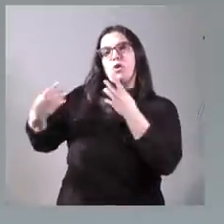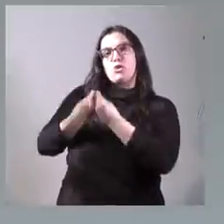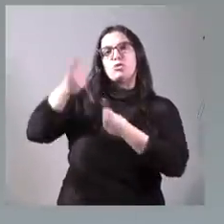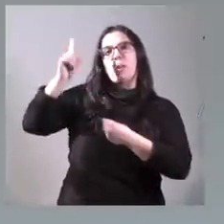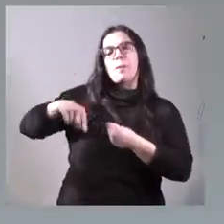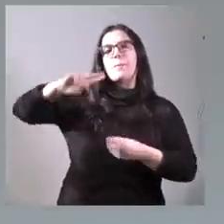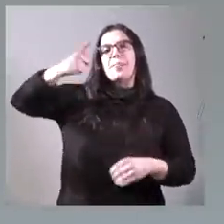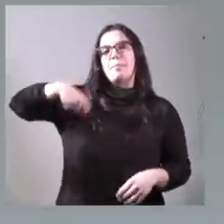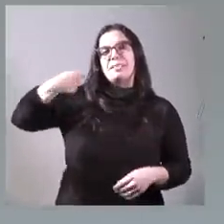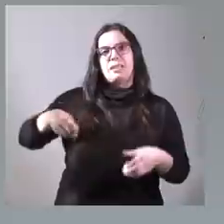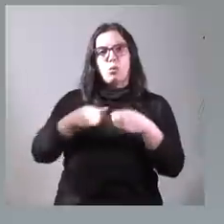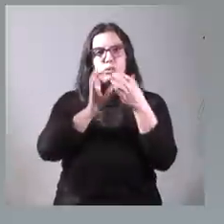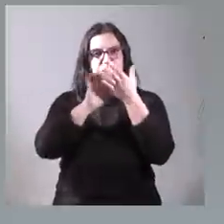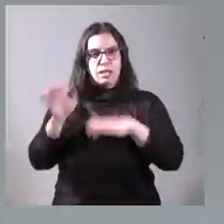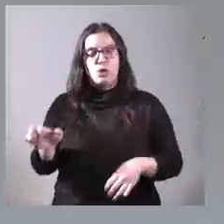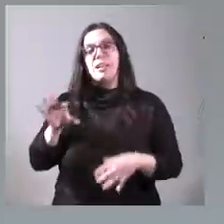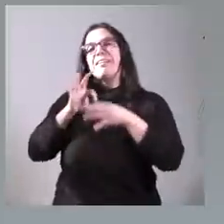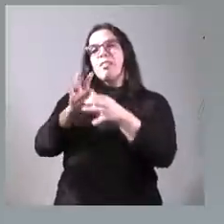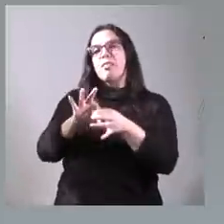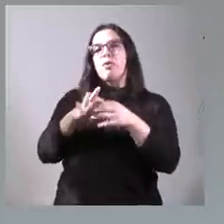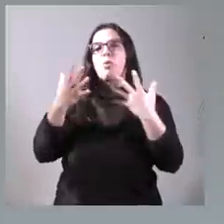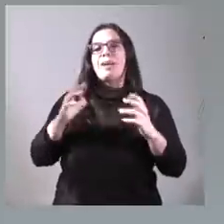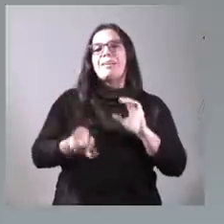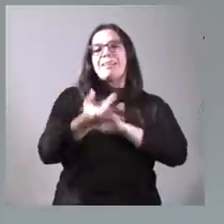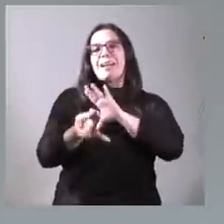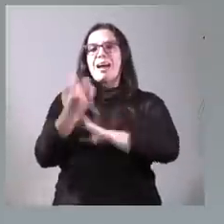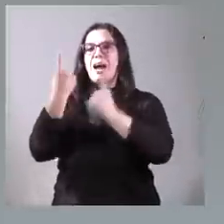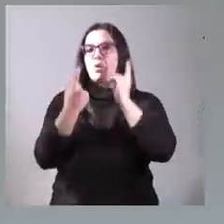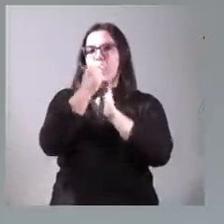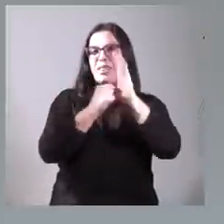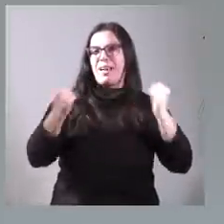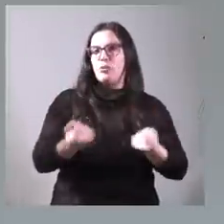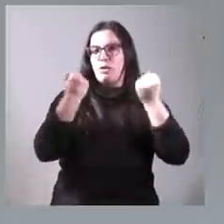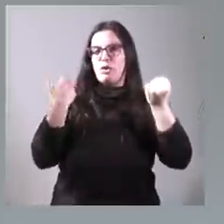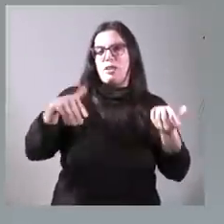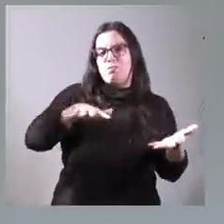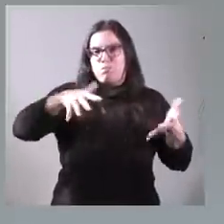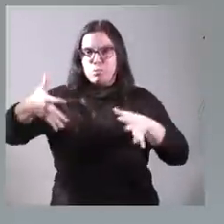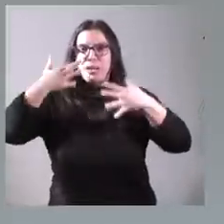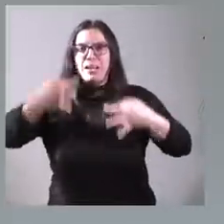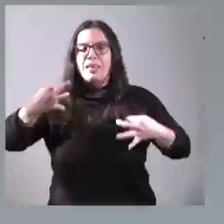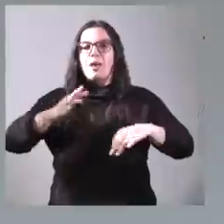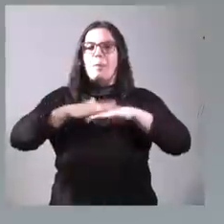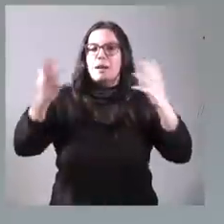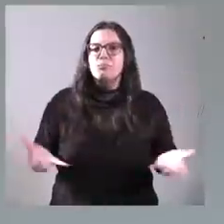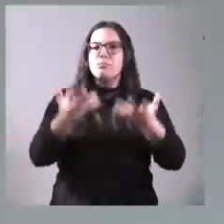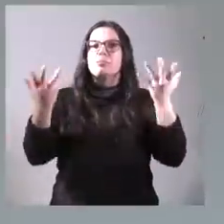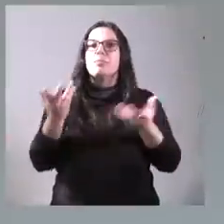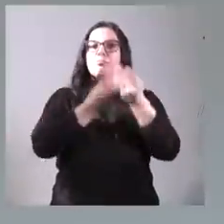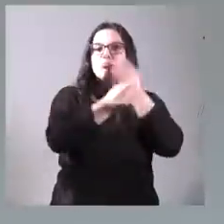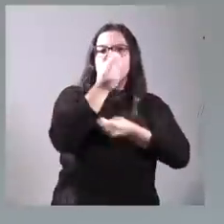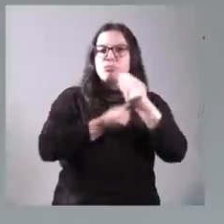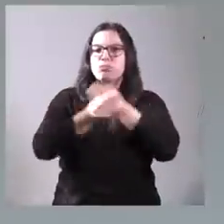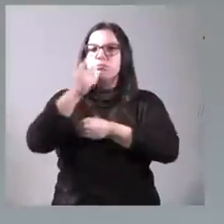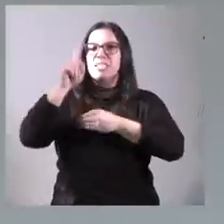de la junta de Castilla y león relación con la puesta en marcha de alguna de estas actuaciones en favor de la letalidad y de la familia son medidas que vienen